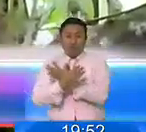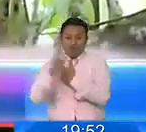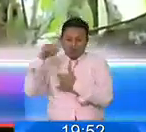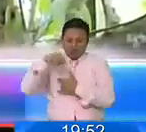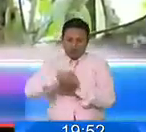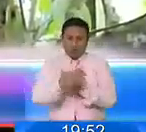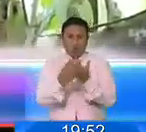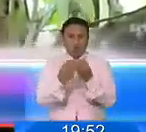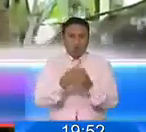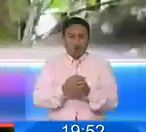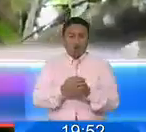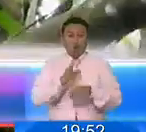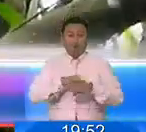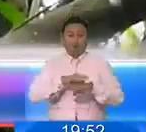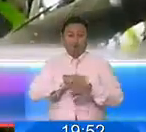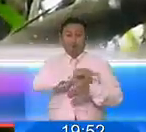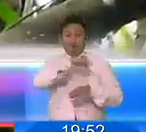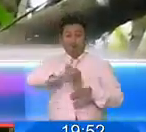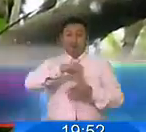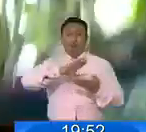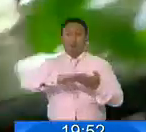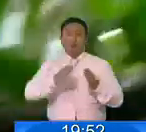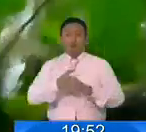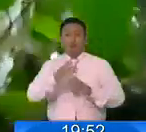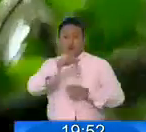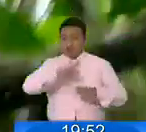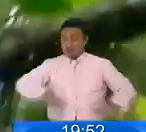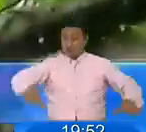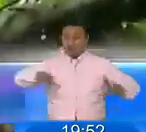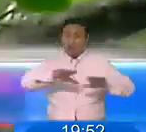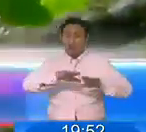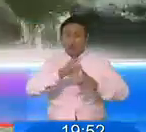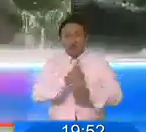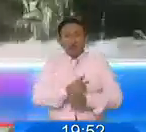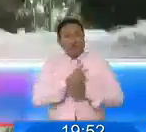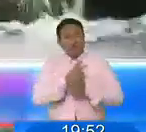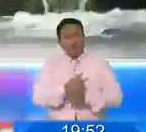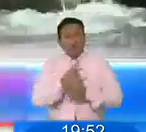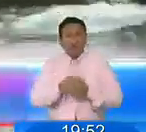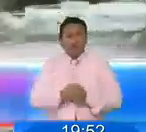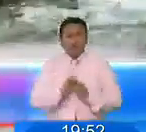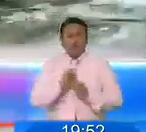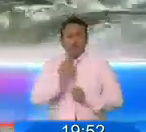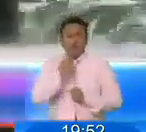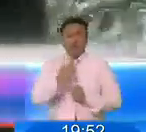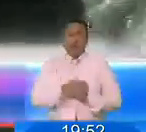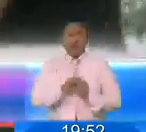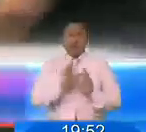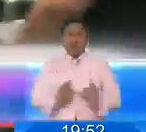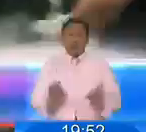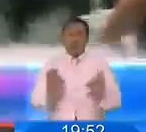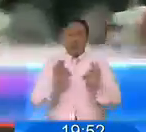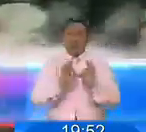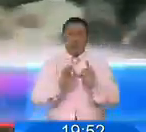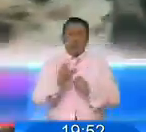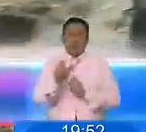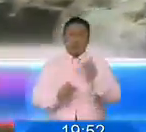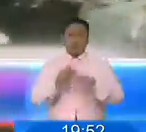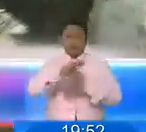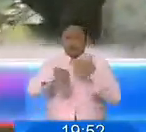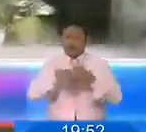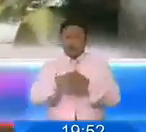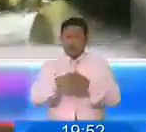razón seguridad suficiente para que la comunidad se apodere de la belleza de su tierra en esto afirman es importante la vinculación y